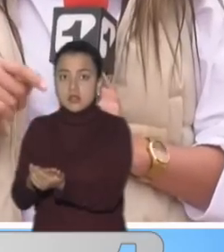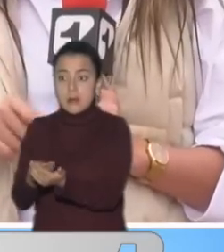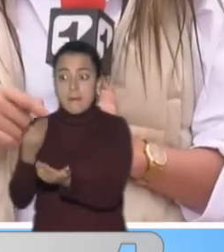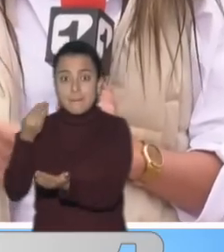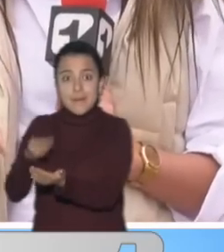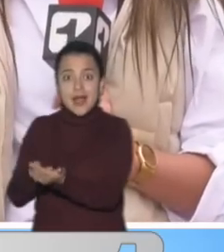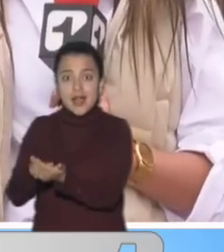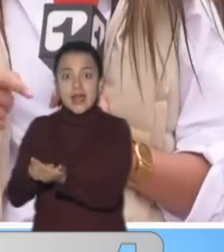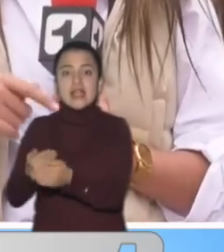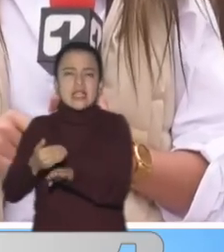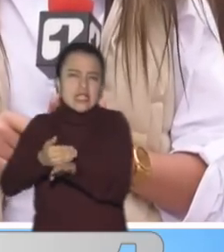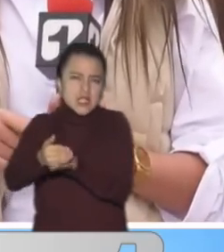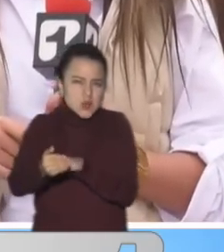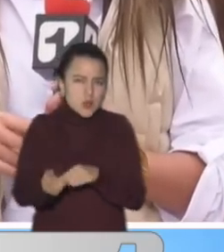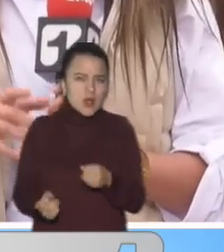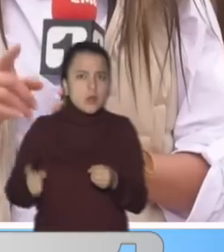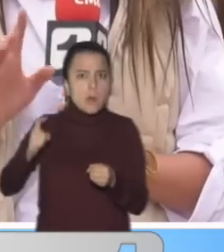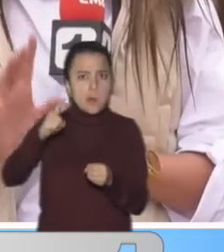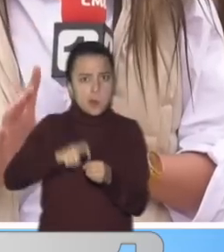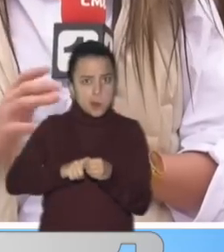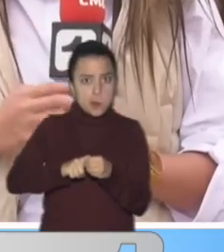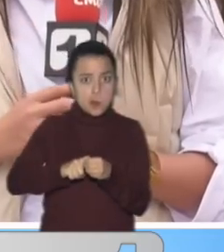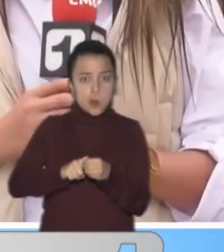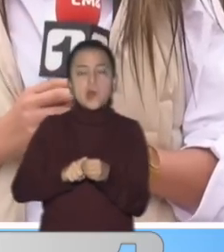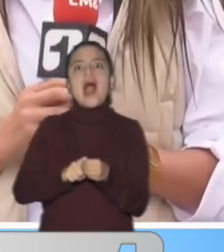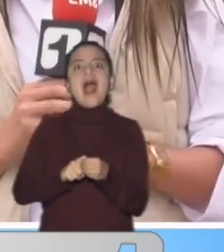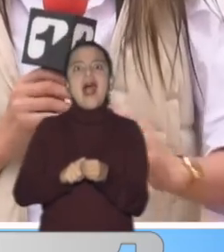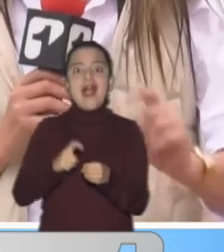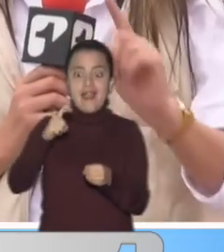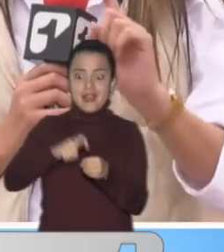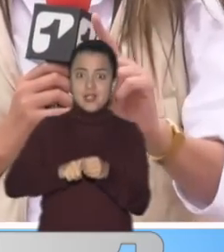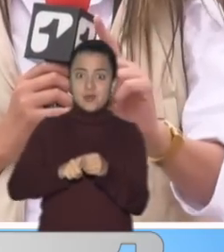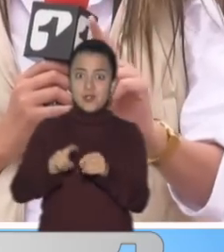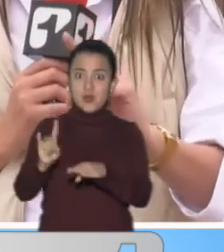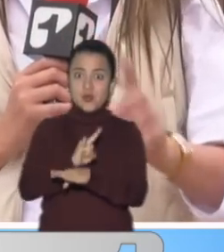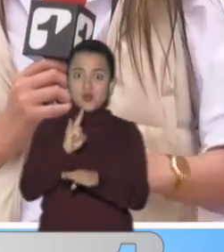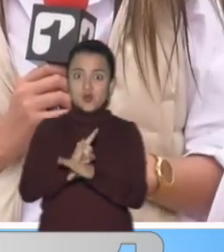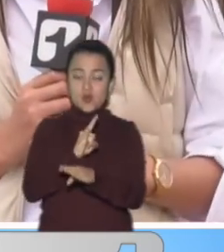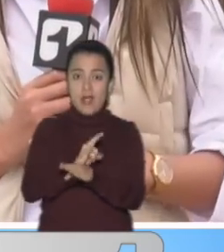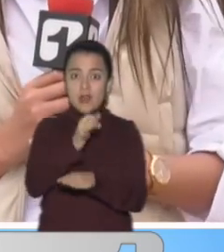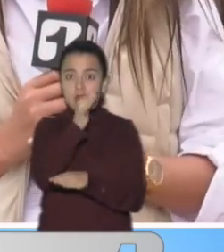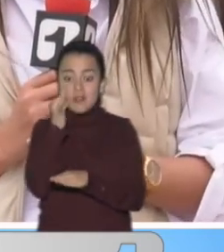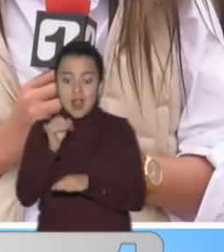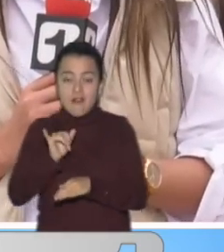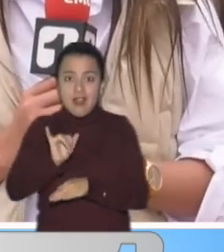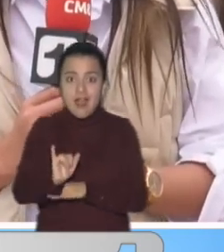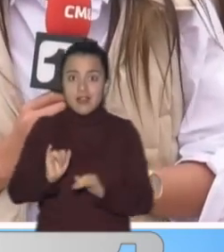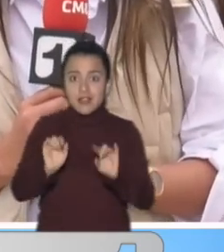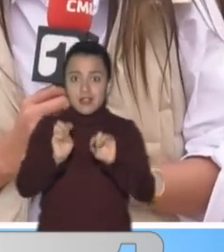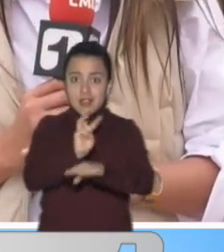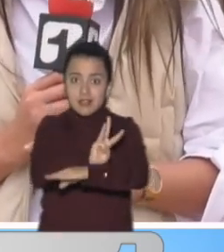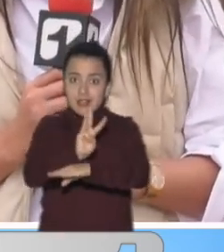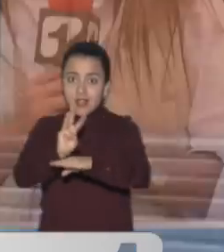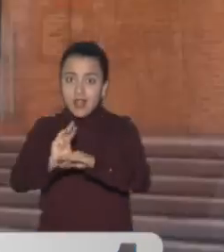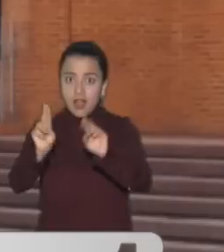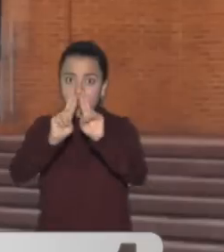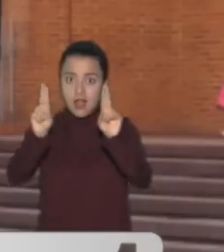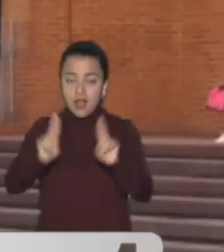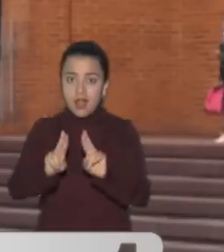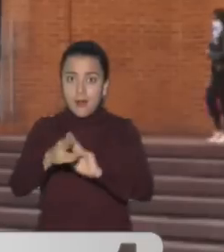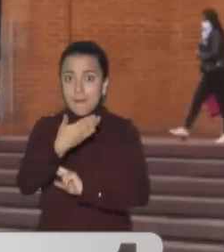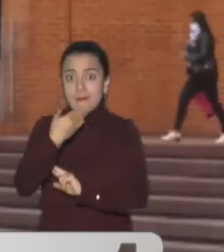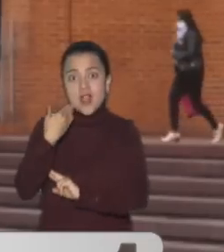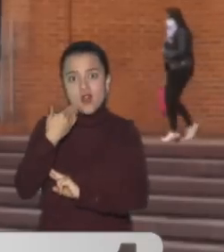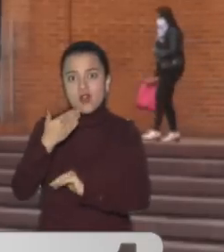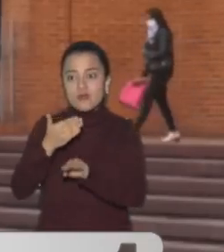registre. Y que recuerden que por hacer este registro tienen un descuento de 1% en medio de sus impuestos. A las 12 del mediodía, Luisa,